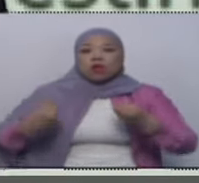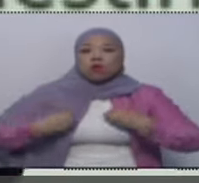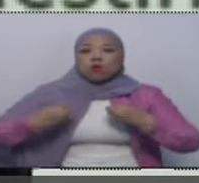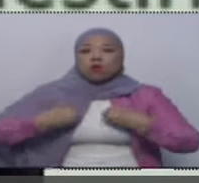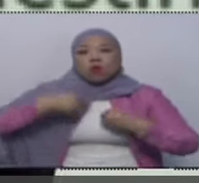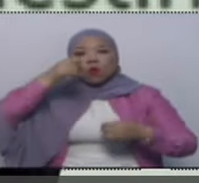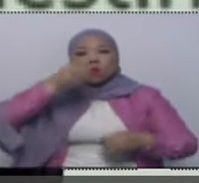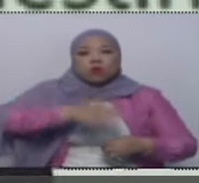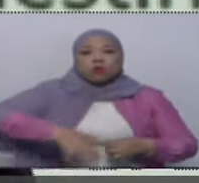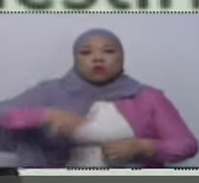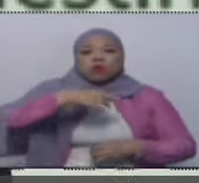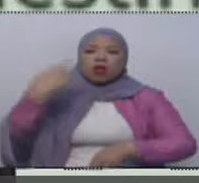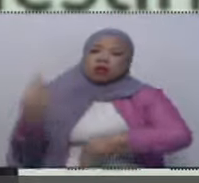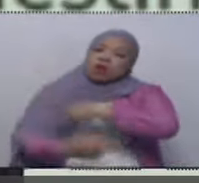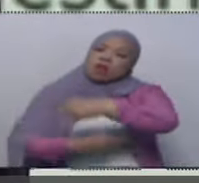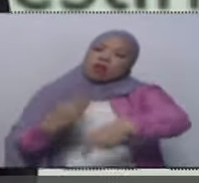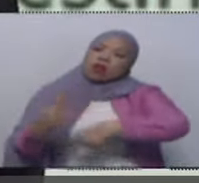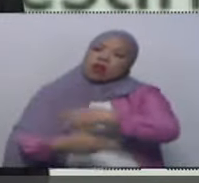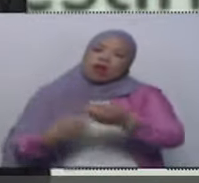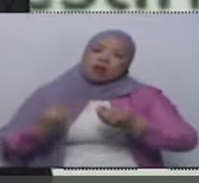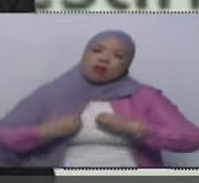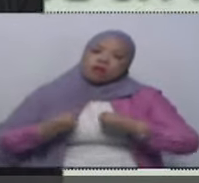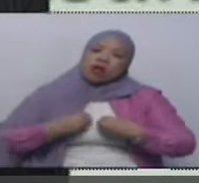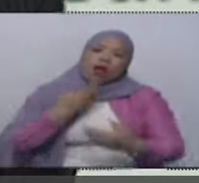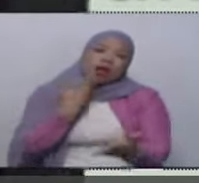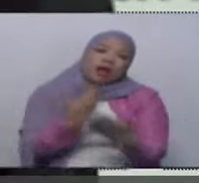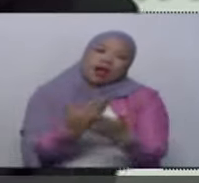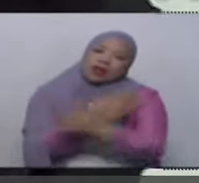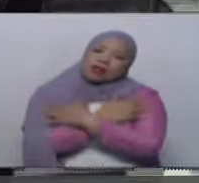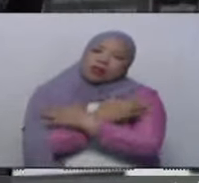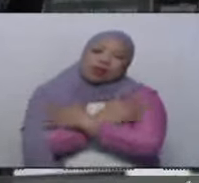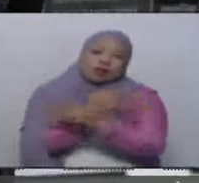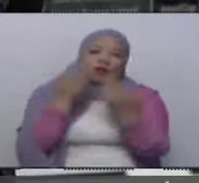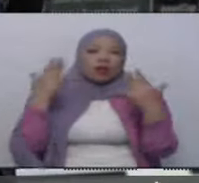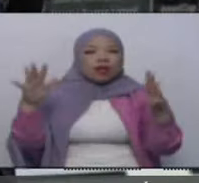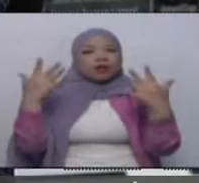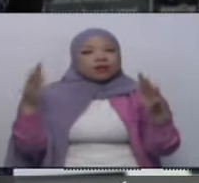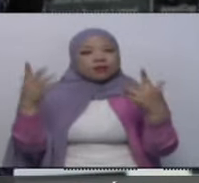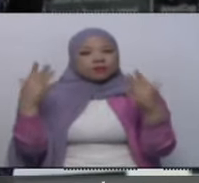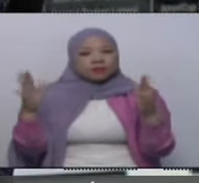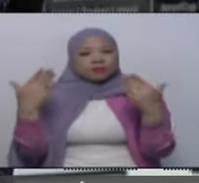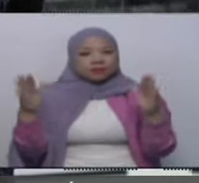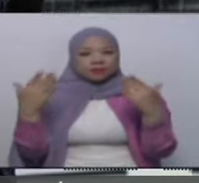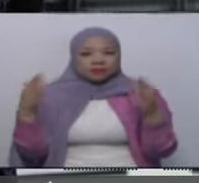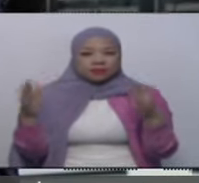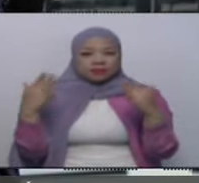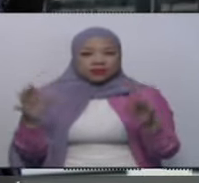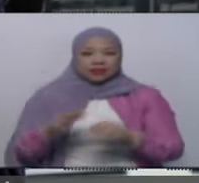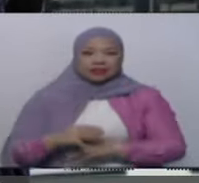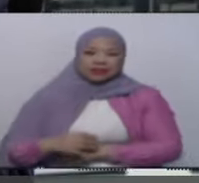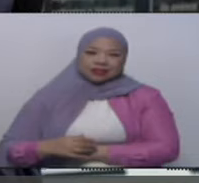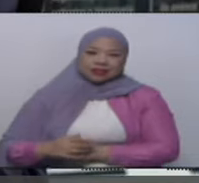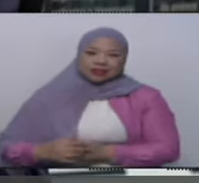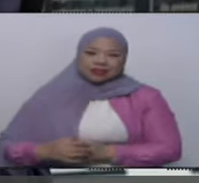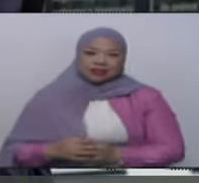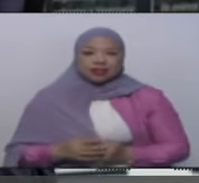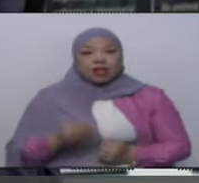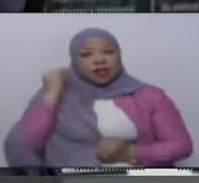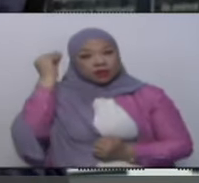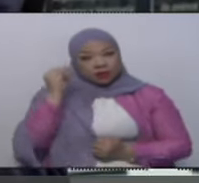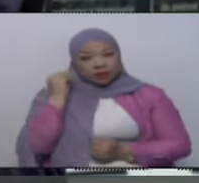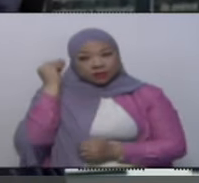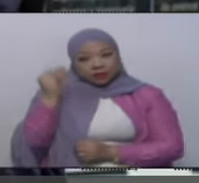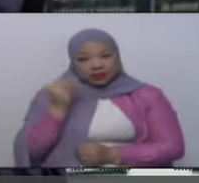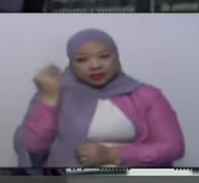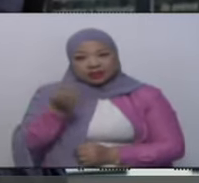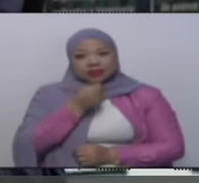pueblos revolucionarios, señor presidente! Gracias, muchas gracias, embajador. Bueno, una jornada de reflexiones,